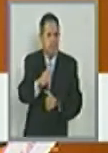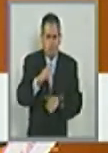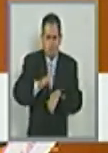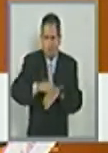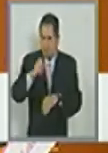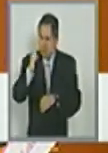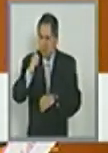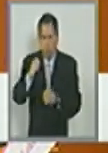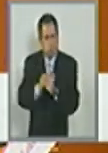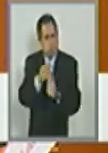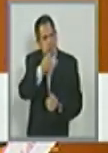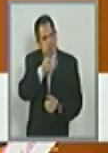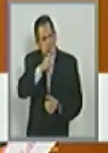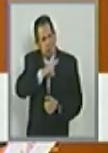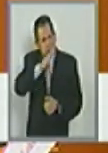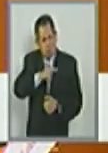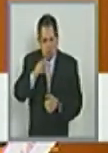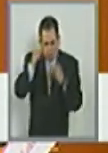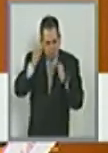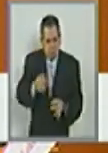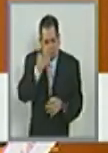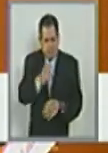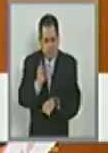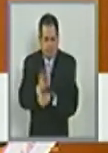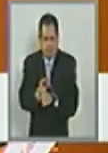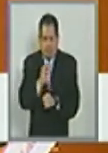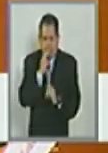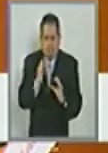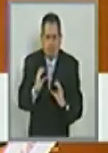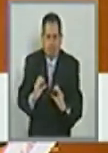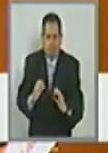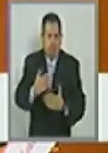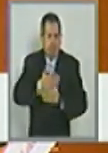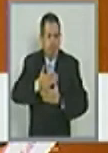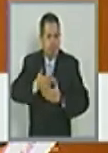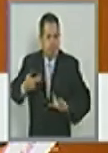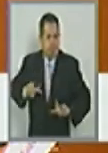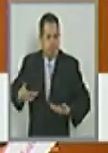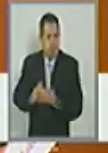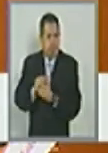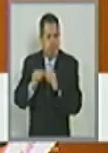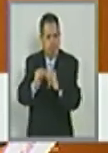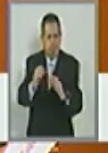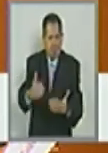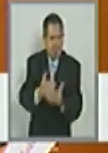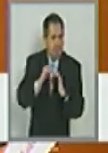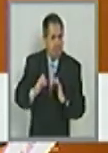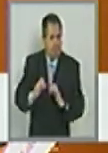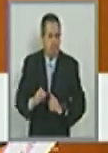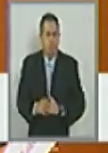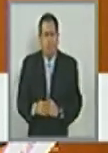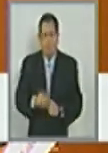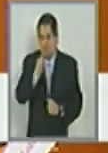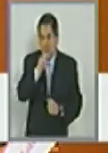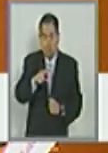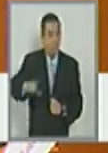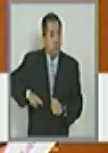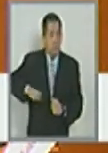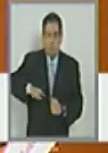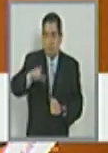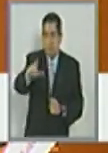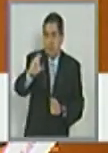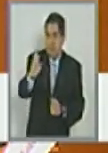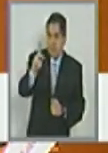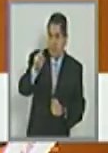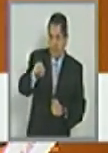más expedita los casos que flagelan a nuestros connacionales allá. Por otro lado, el gobierno que encabeza Enrique